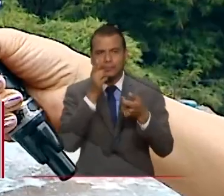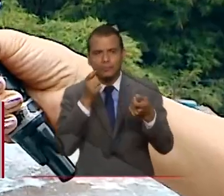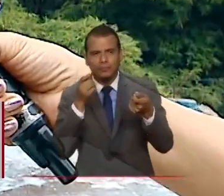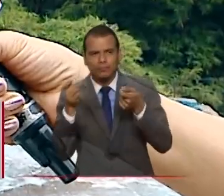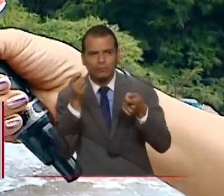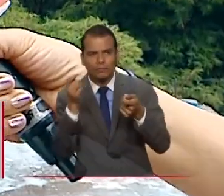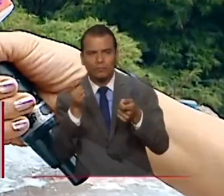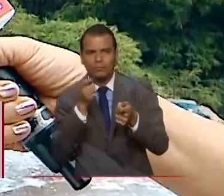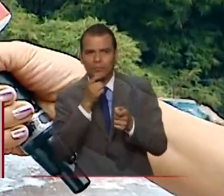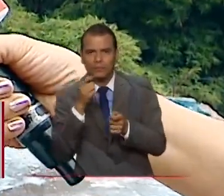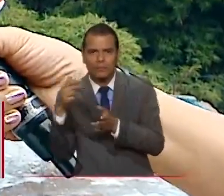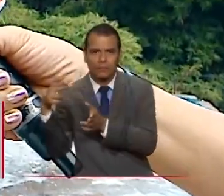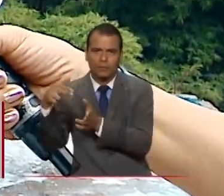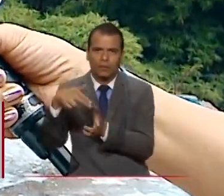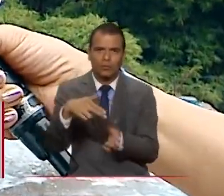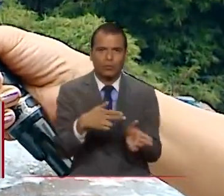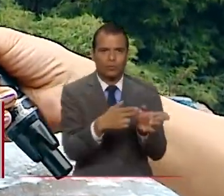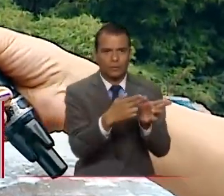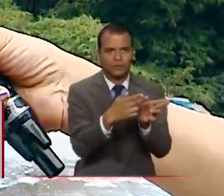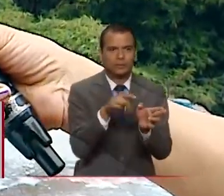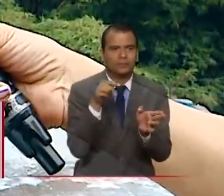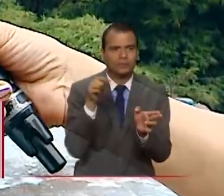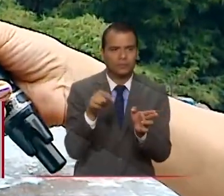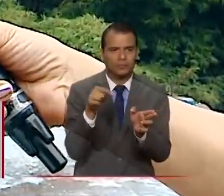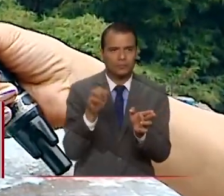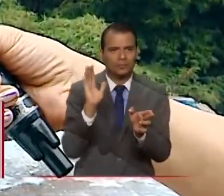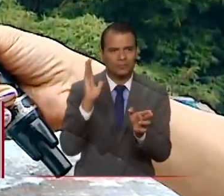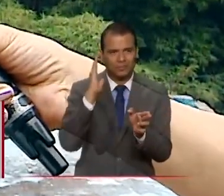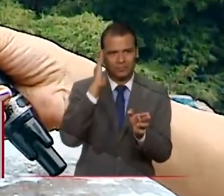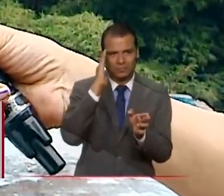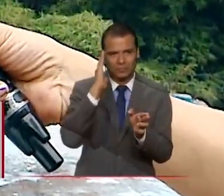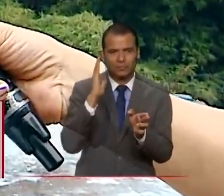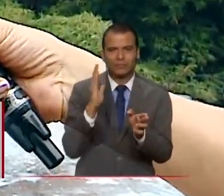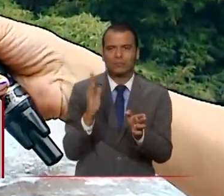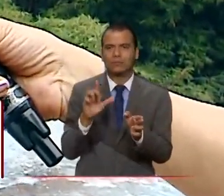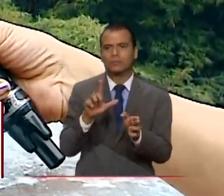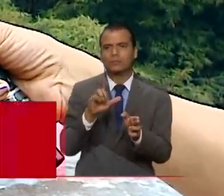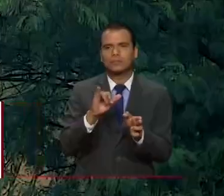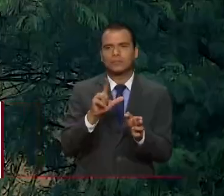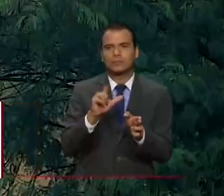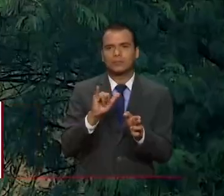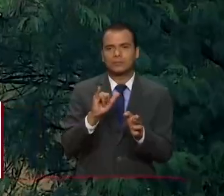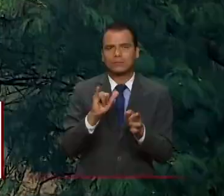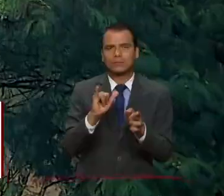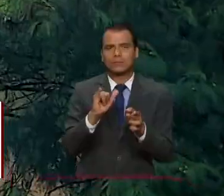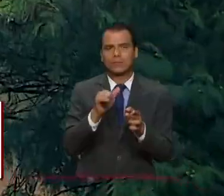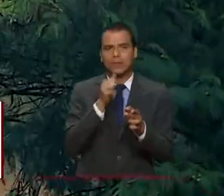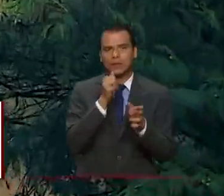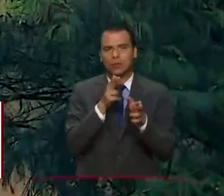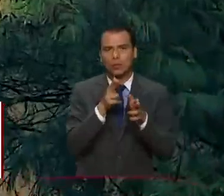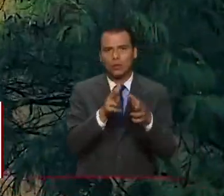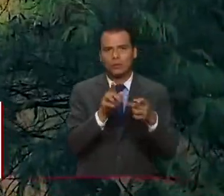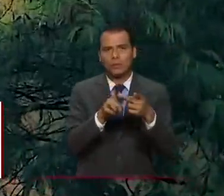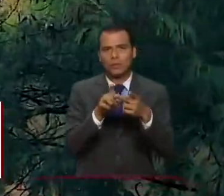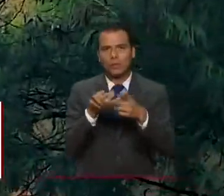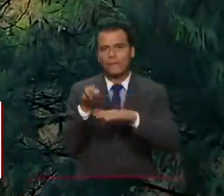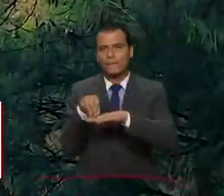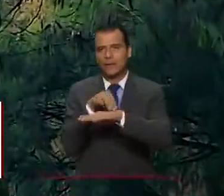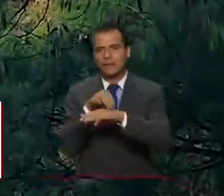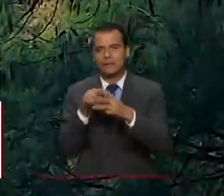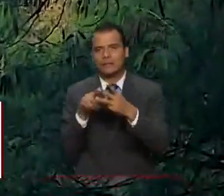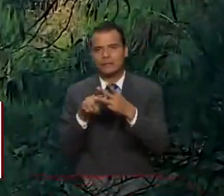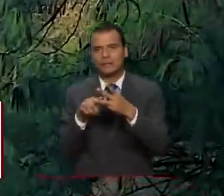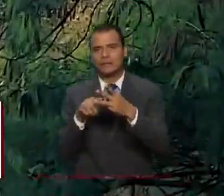hídrico, en este caso el PONCA, de Lili, Meléndez y Cañaveralejo, se definió así, por lo que esos tres